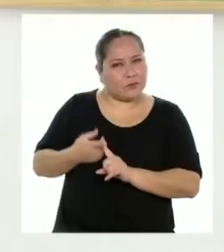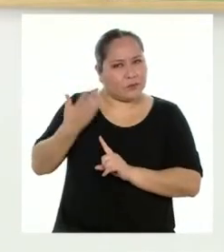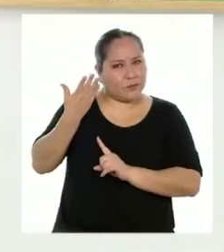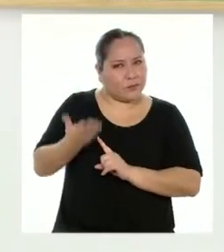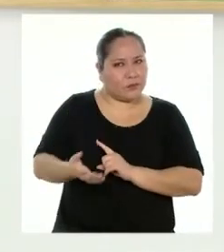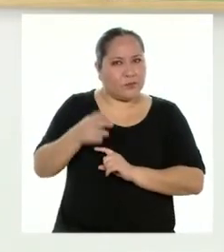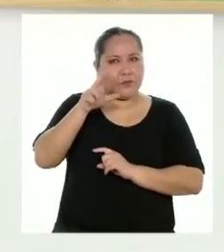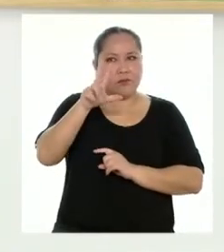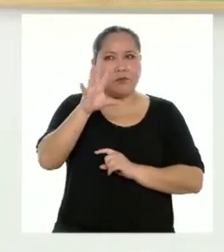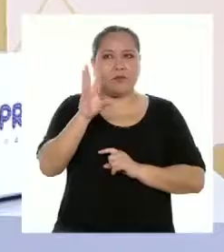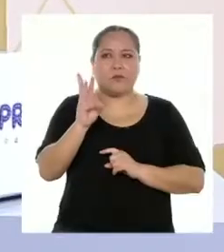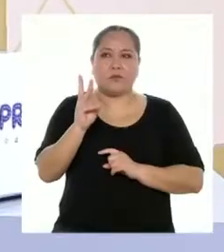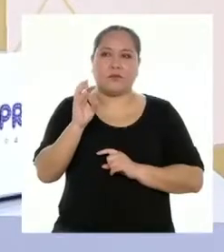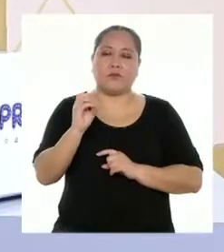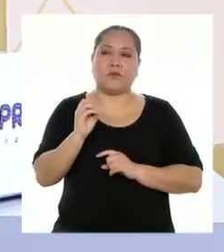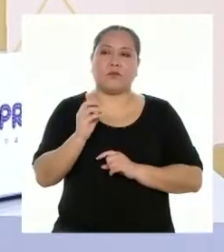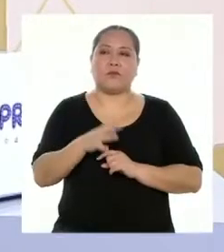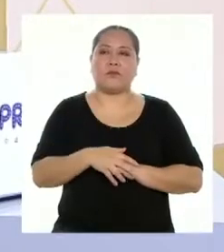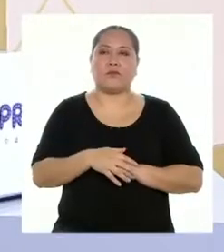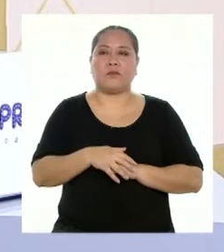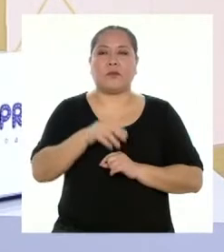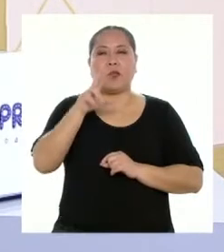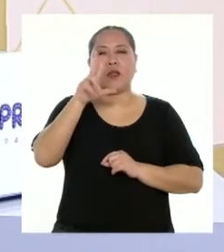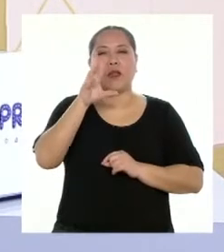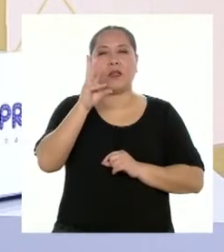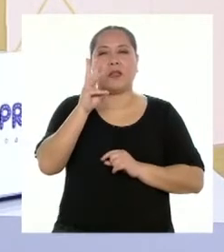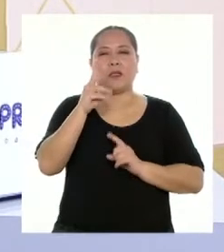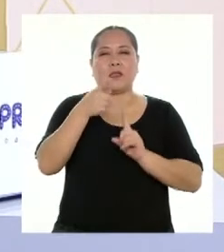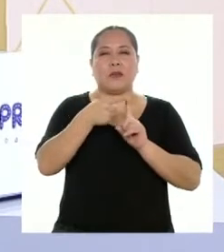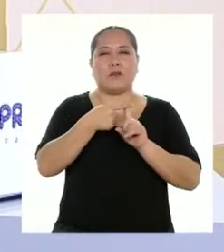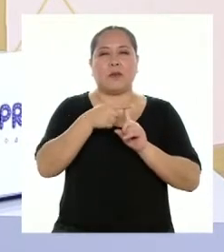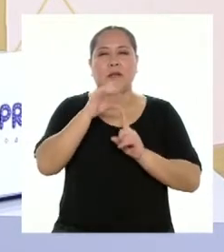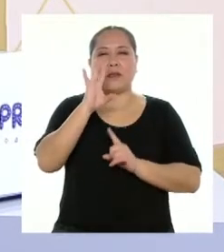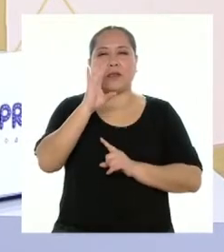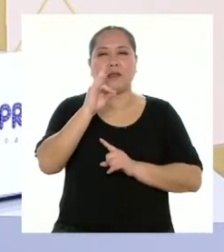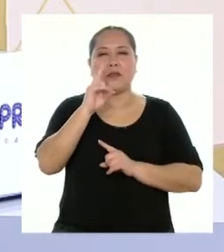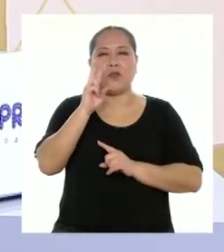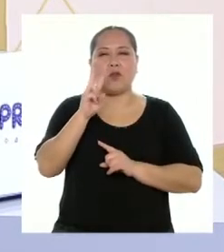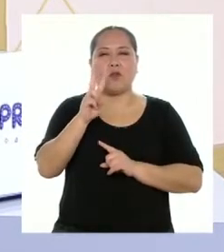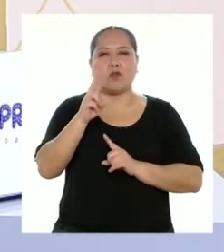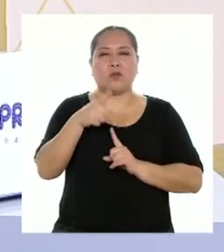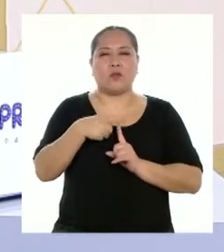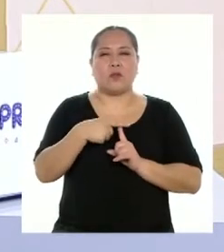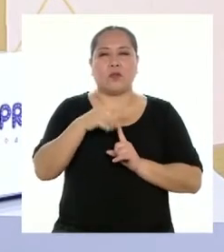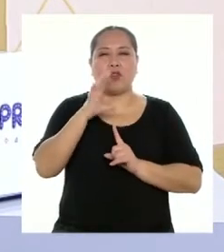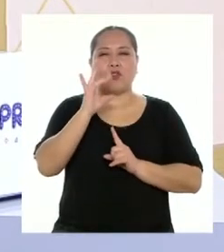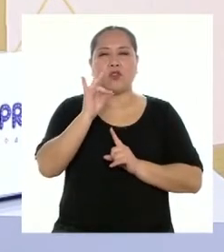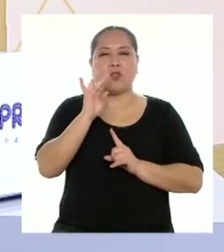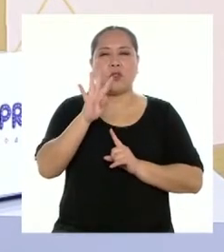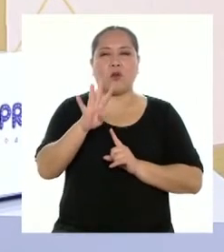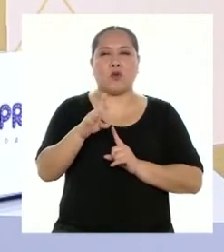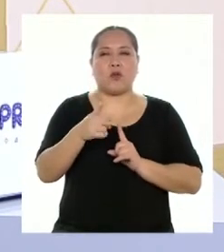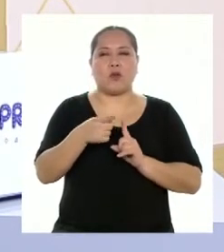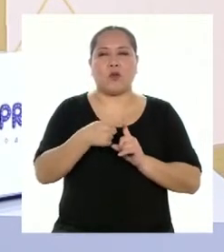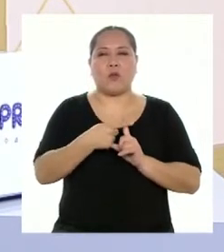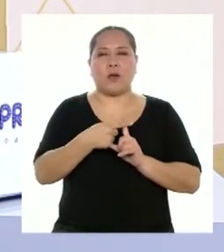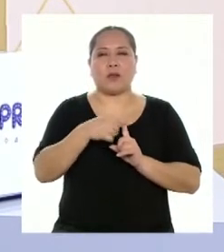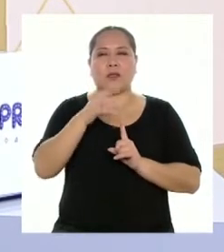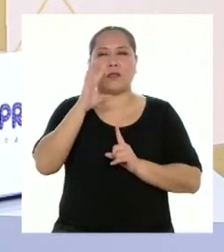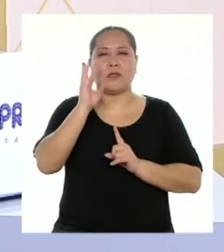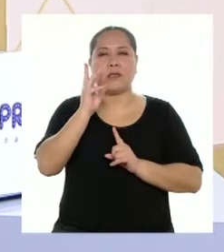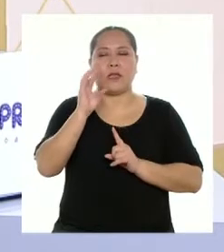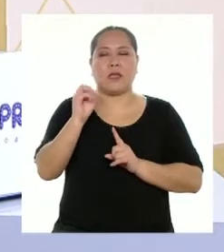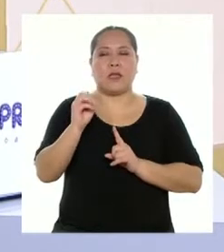da 360 grados. 36 más 72 más 84